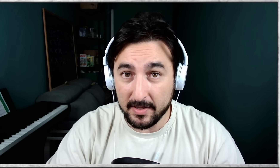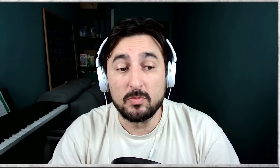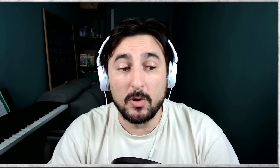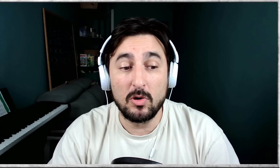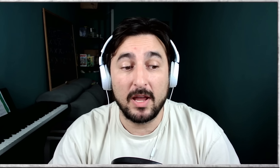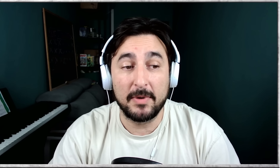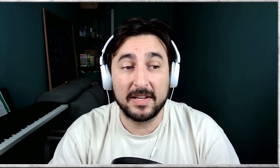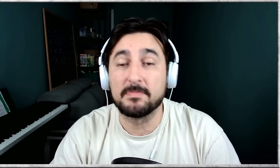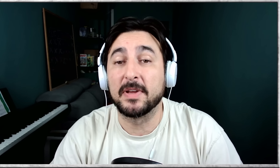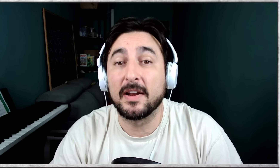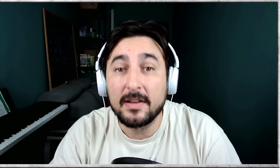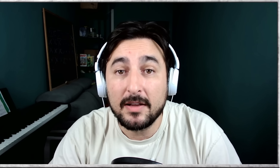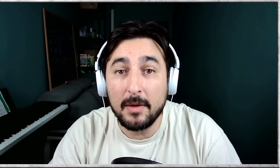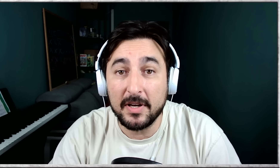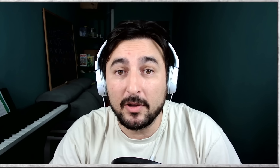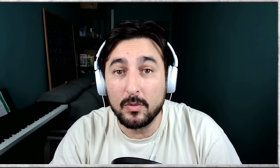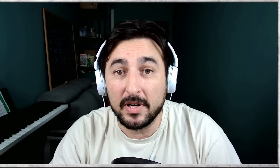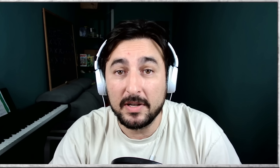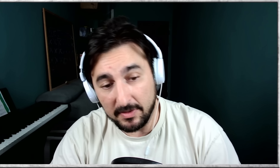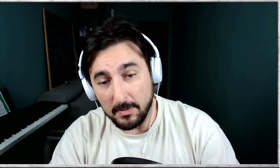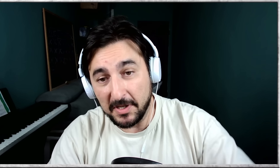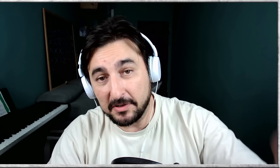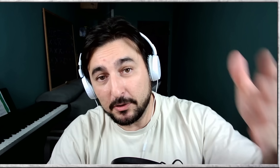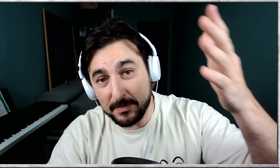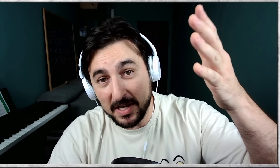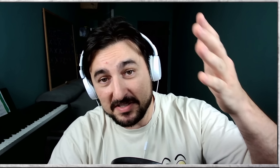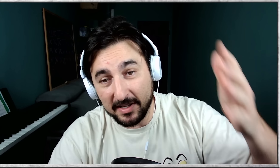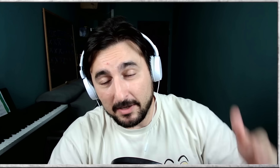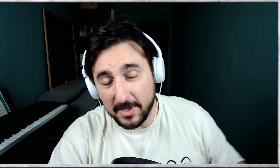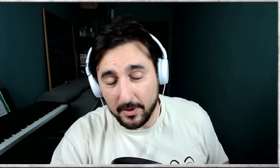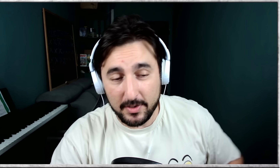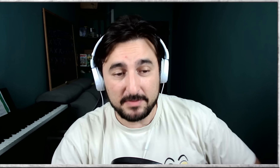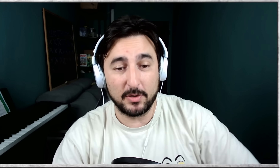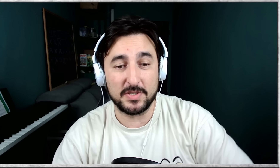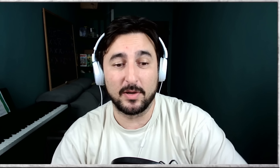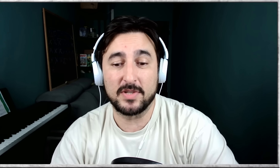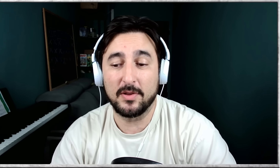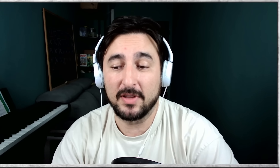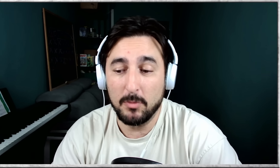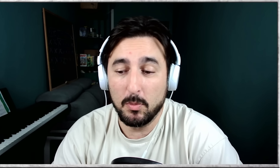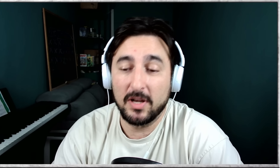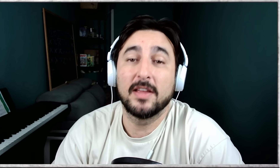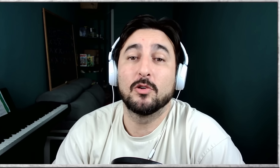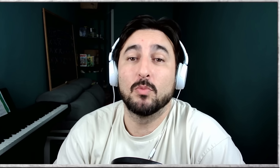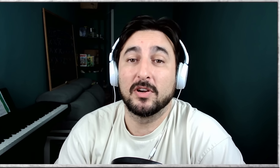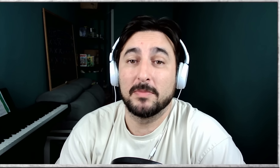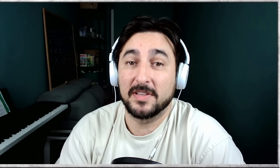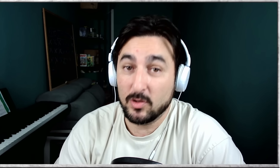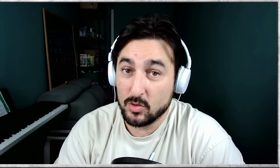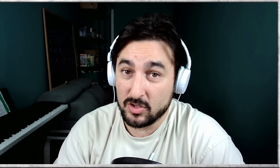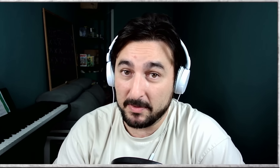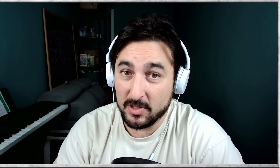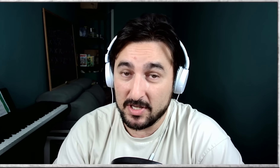PP. Supongo que habrá que esperar a ver qué ocurre. De momento, hasta aquí el vídeo de hoy. Espero que os haya gustado. Dejadme un buen like, un